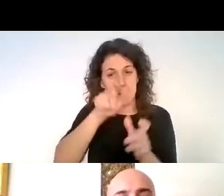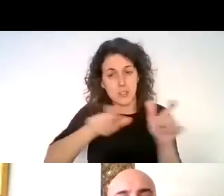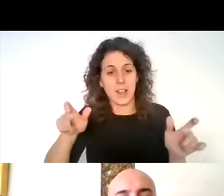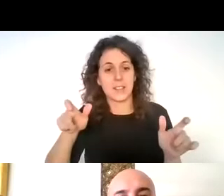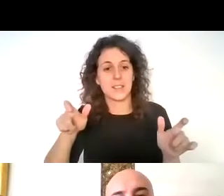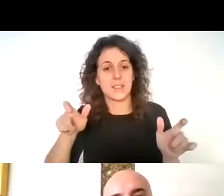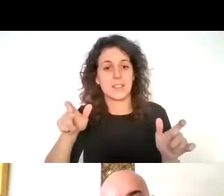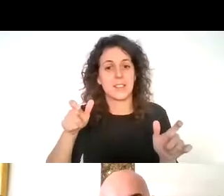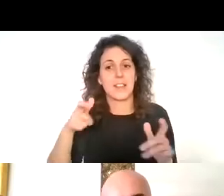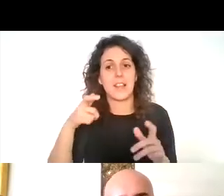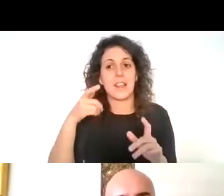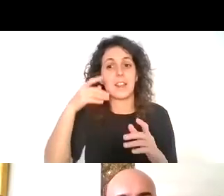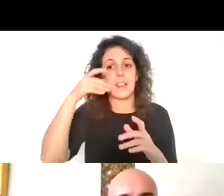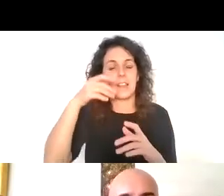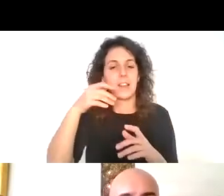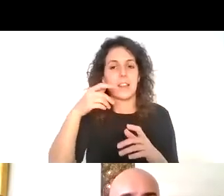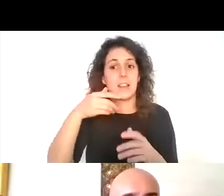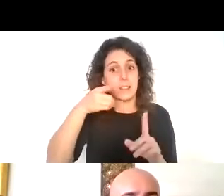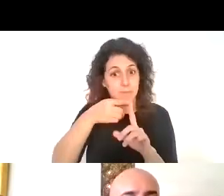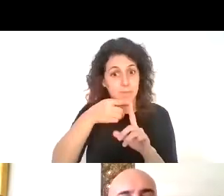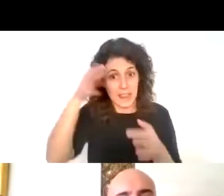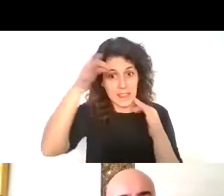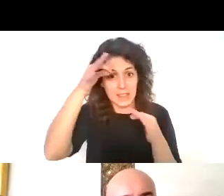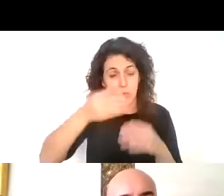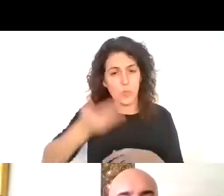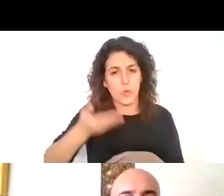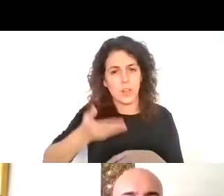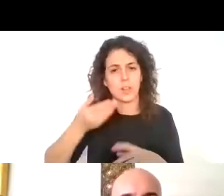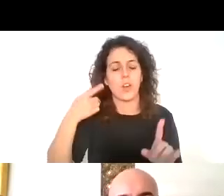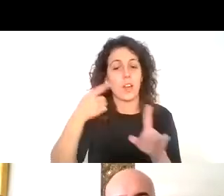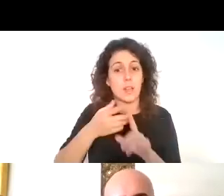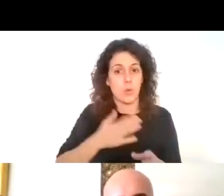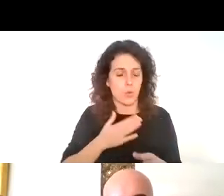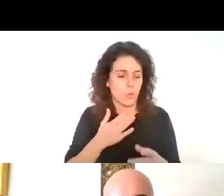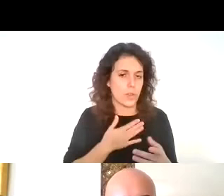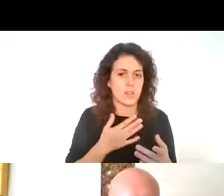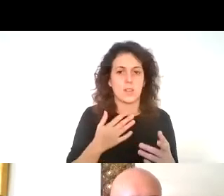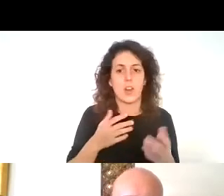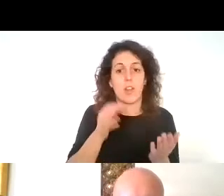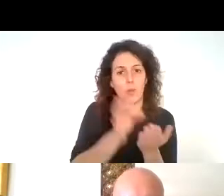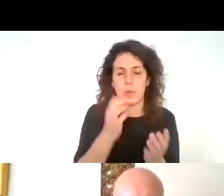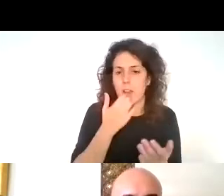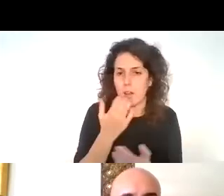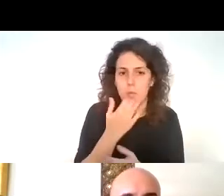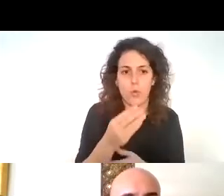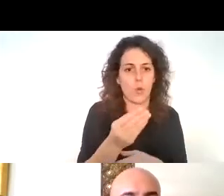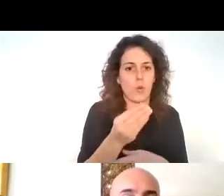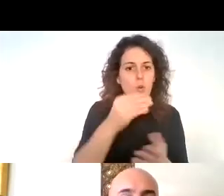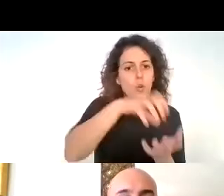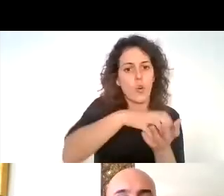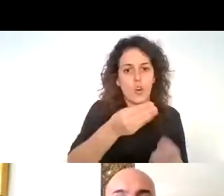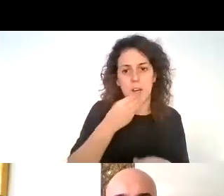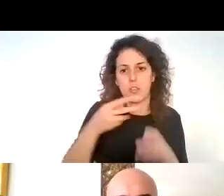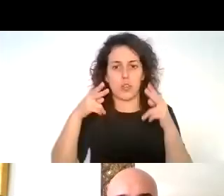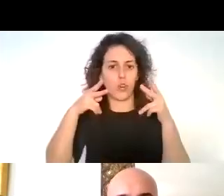es para la dinamización económica de nuestro municipio, de nuestros comercios, hoteles, restaurantes, etc. Una